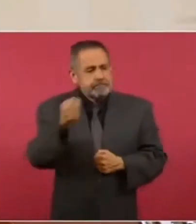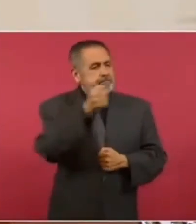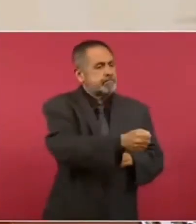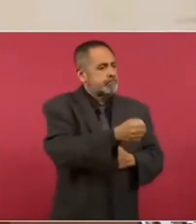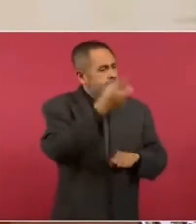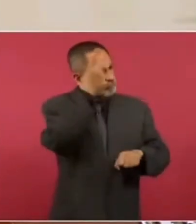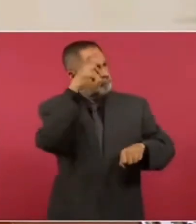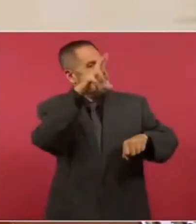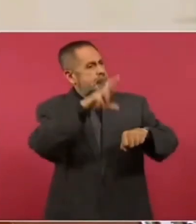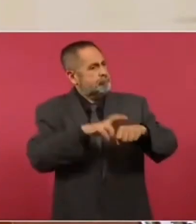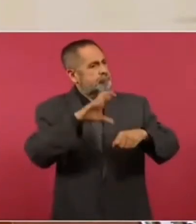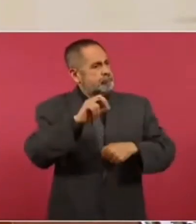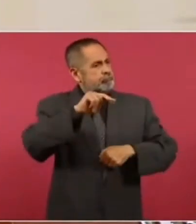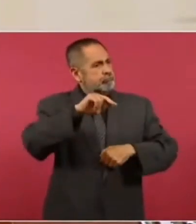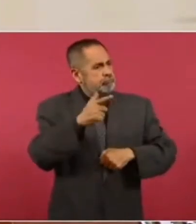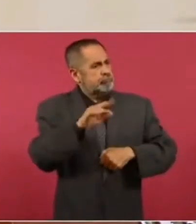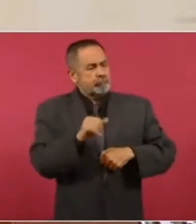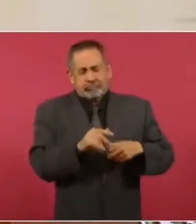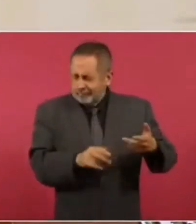Imagínense